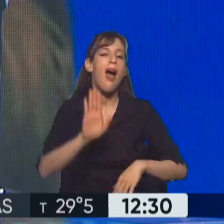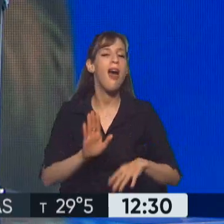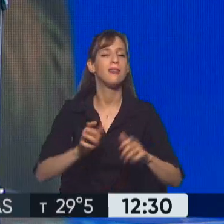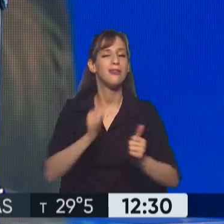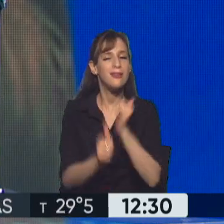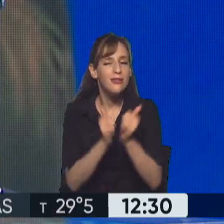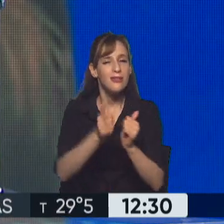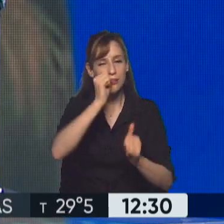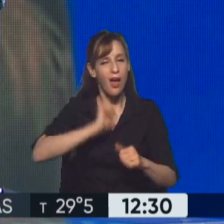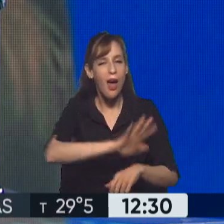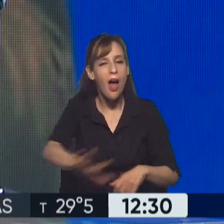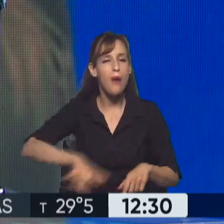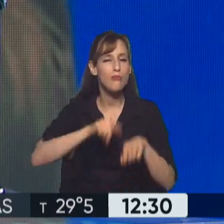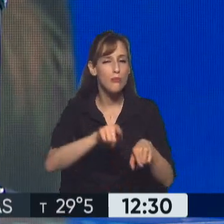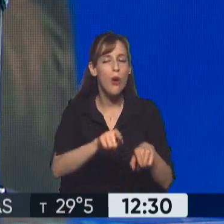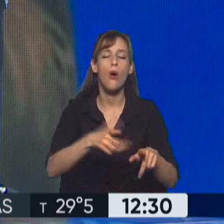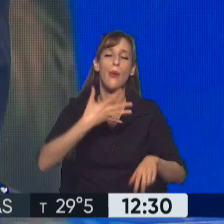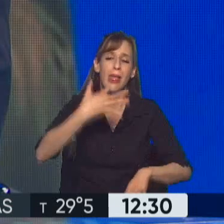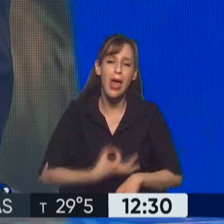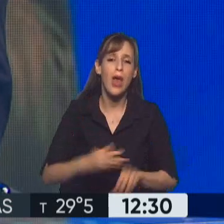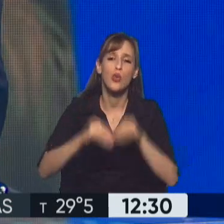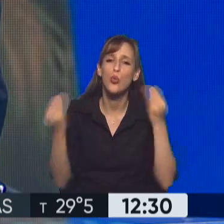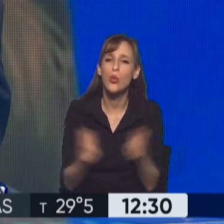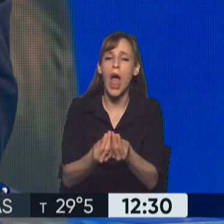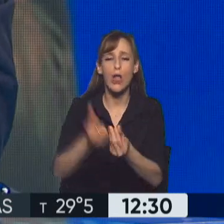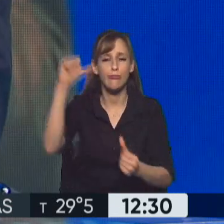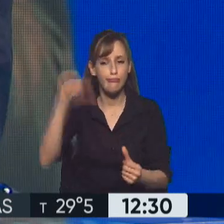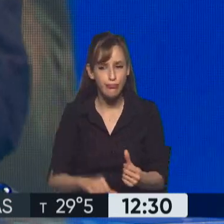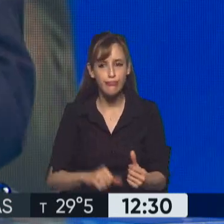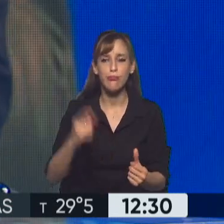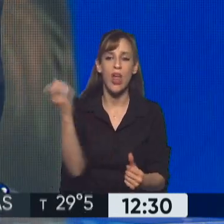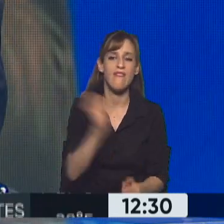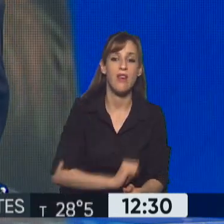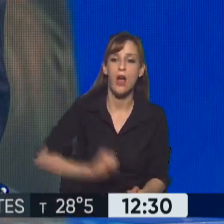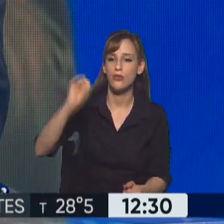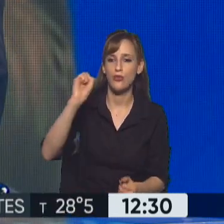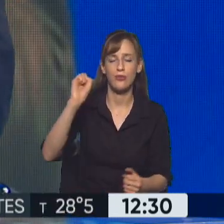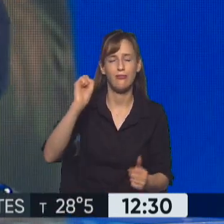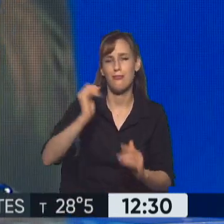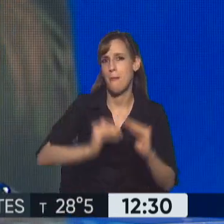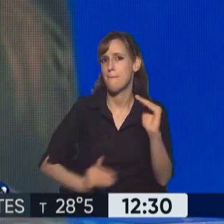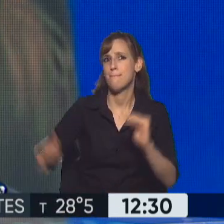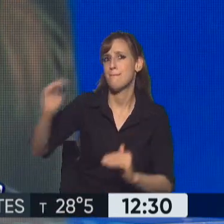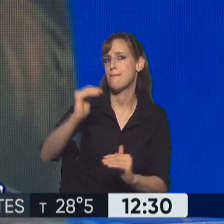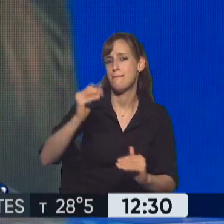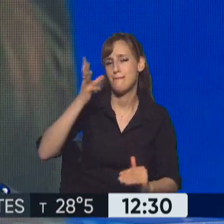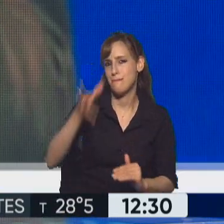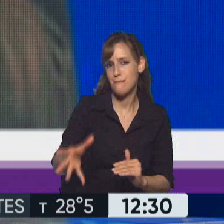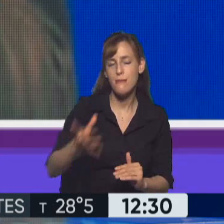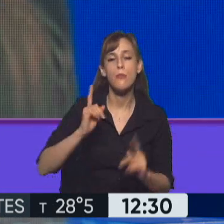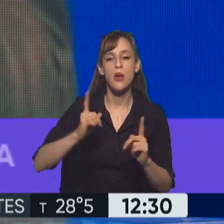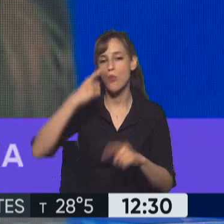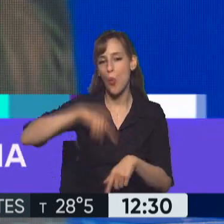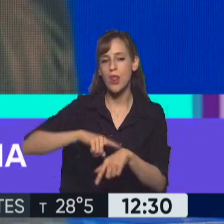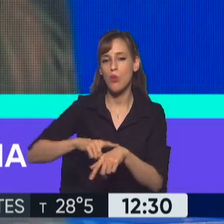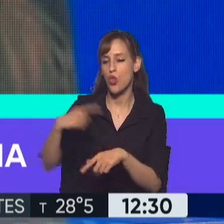agroindustria. Los resultados, la verdad que fueron muy pobres porque tuvimos años de muchísima inflación, más allá de los acuerdos. Finalmente, en este último periodo,